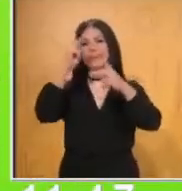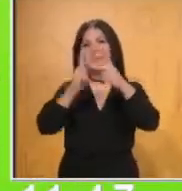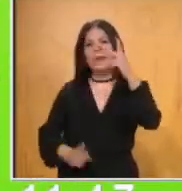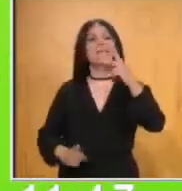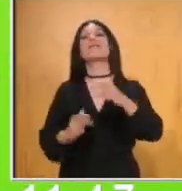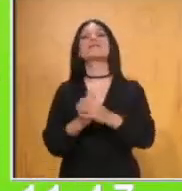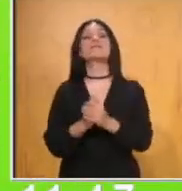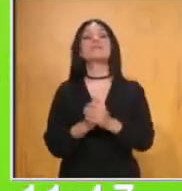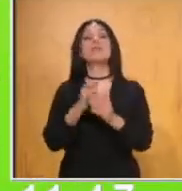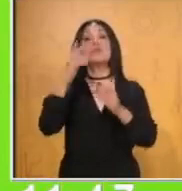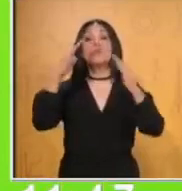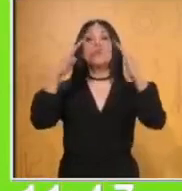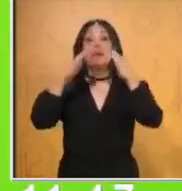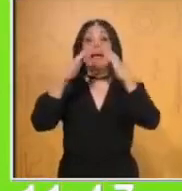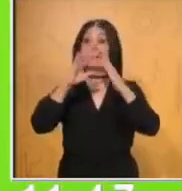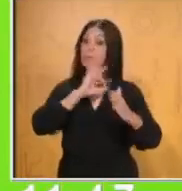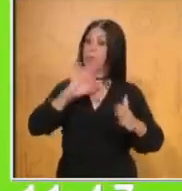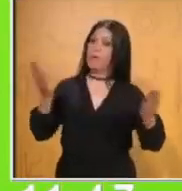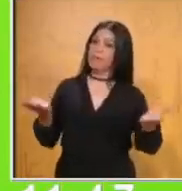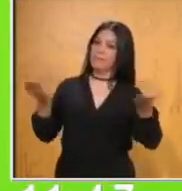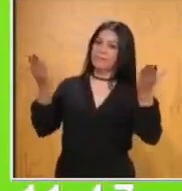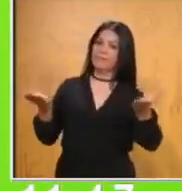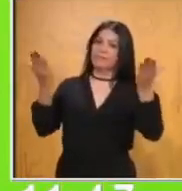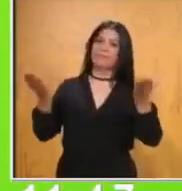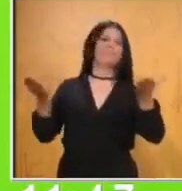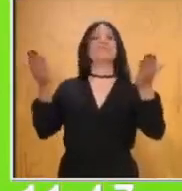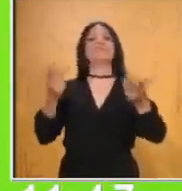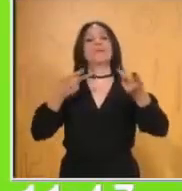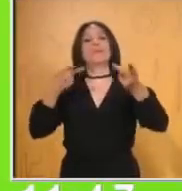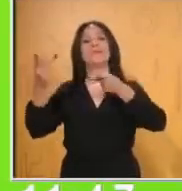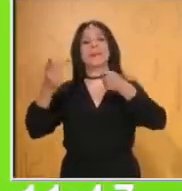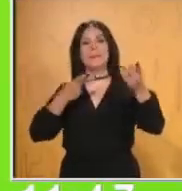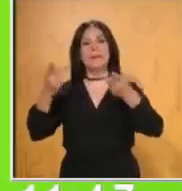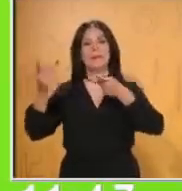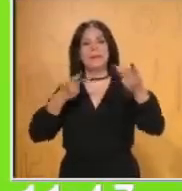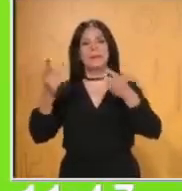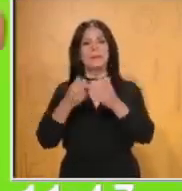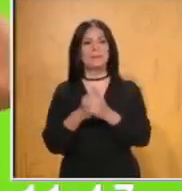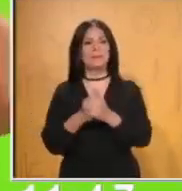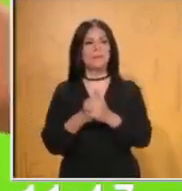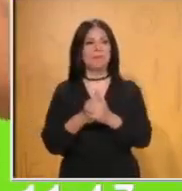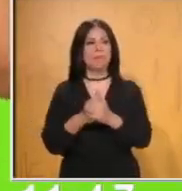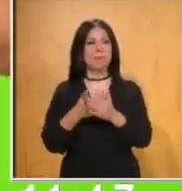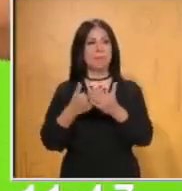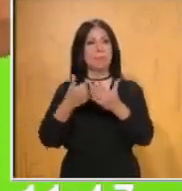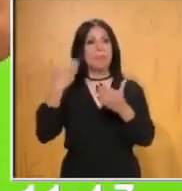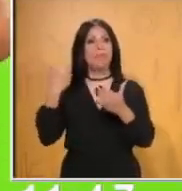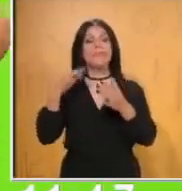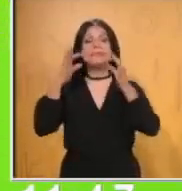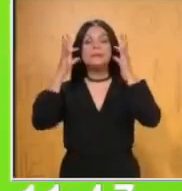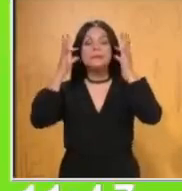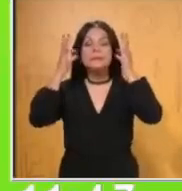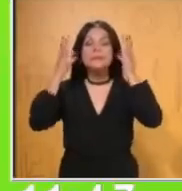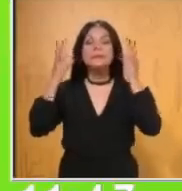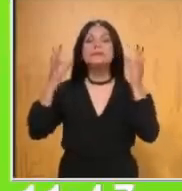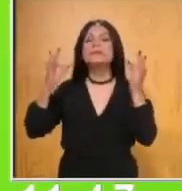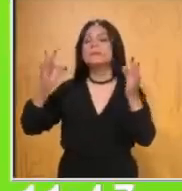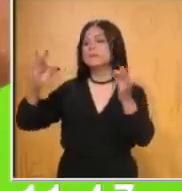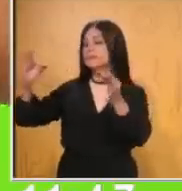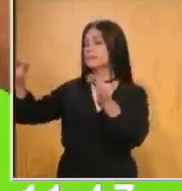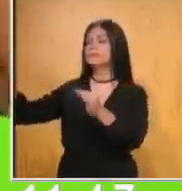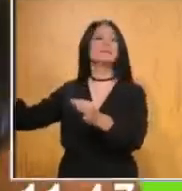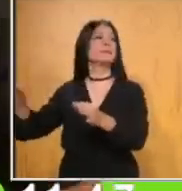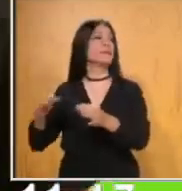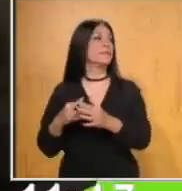activar desde casita. Así es que todos los niños váyanse preparando. Pero antes, fíjense bien, tengo que quitarme esto para que me puedan